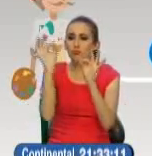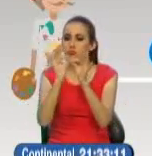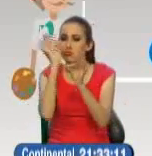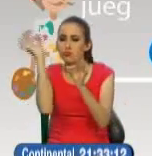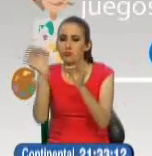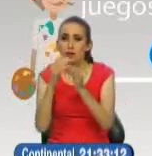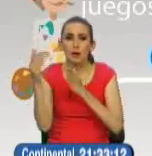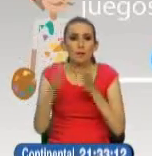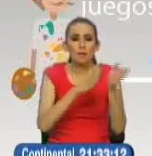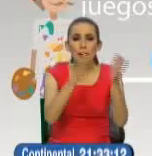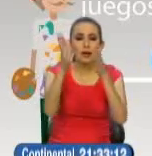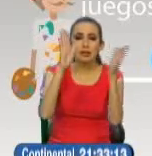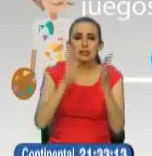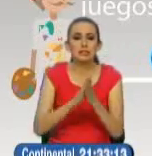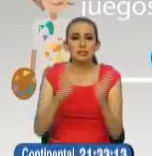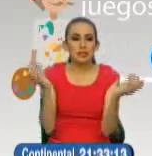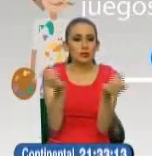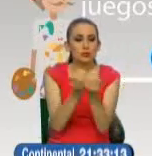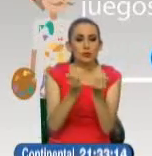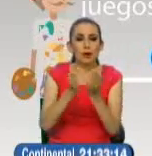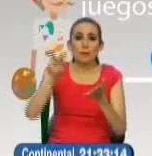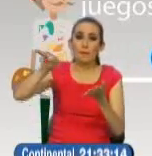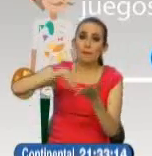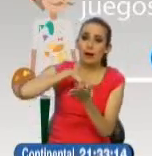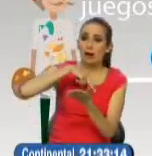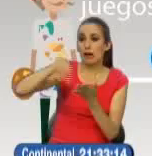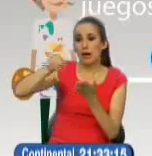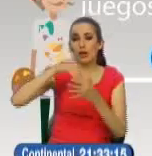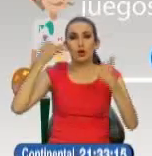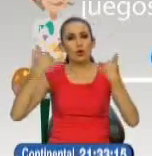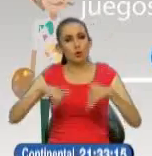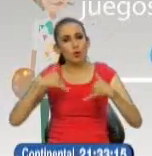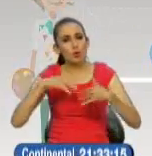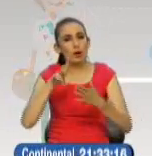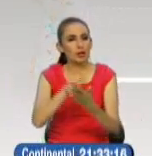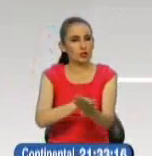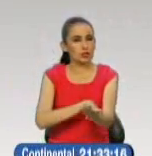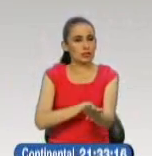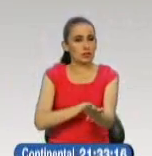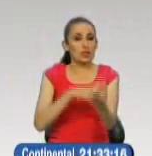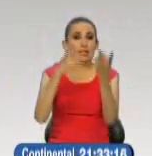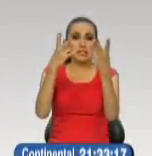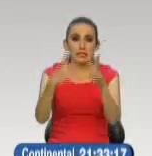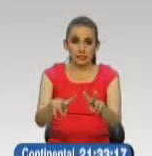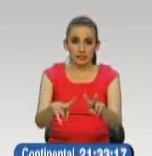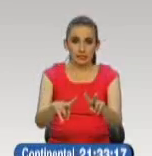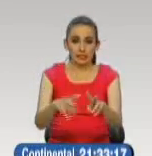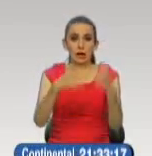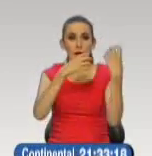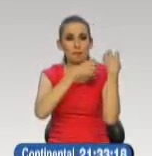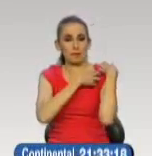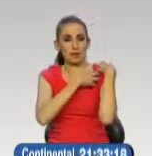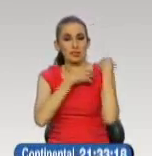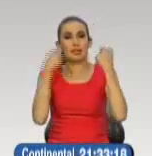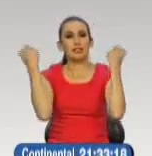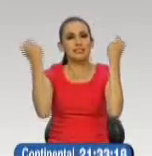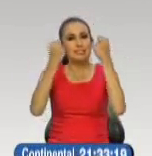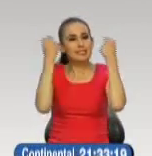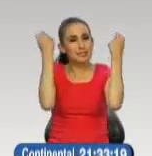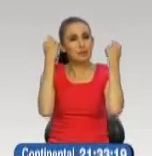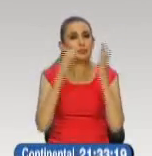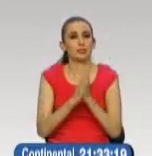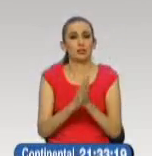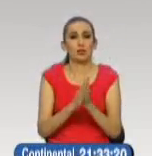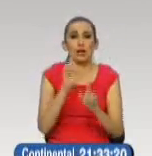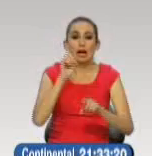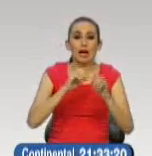paseos, jardinería, reciclaje, bailoterapia, juegos tradicionales y que por sobre todas las cosas garantizan diversión. Están divididos